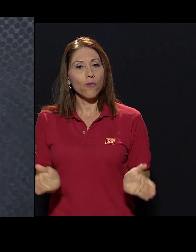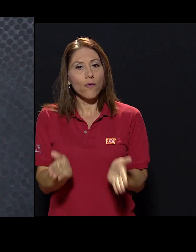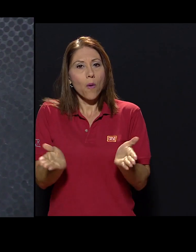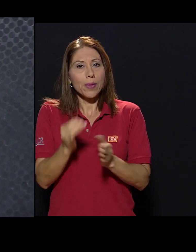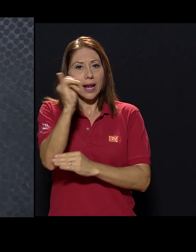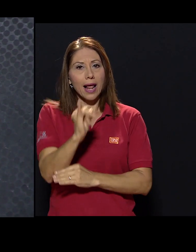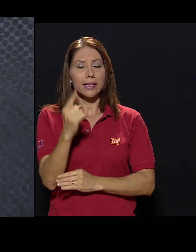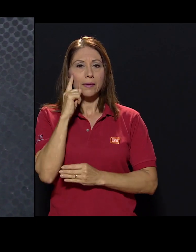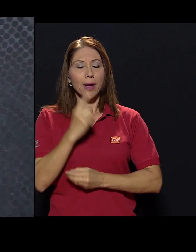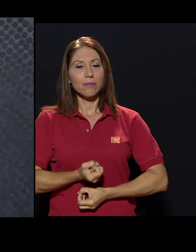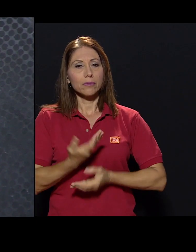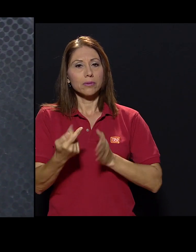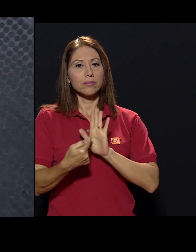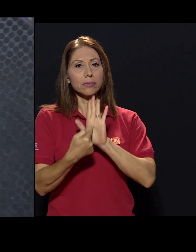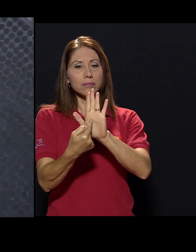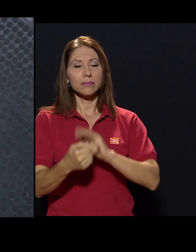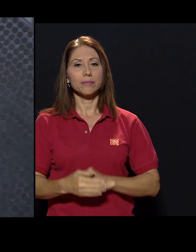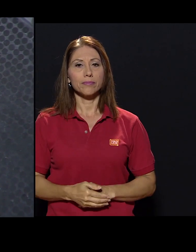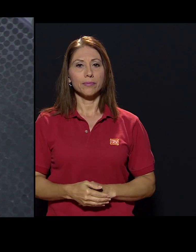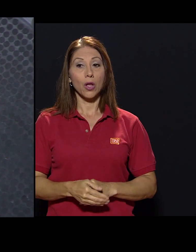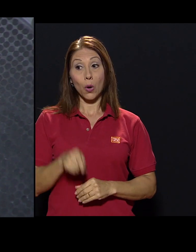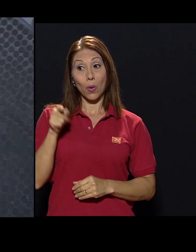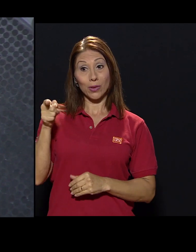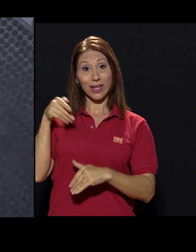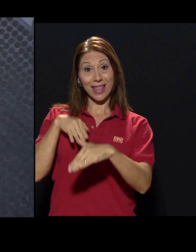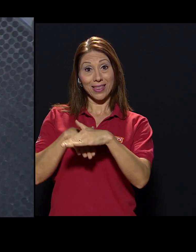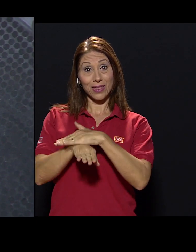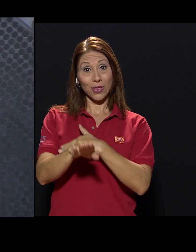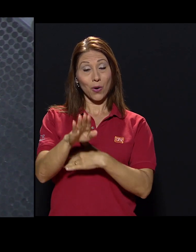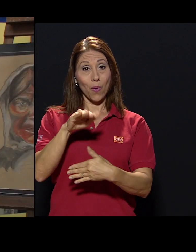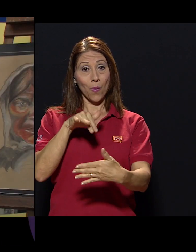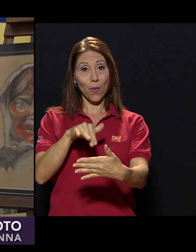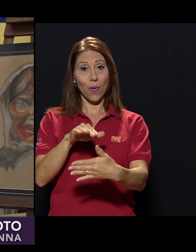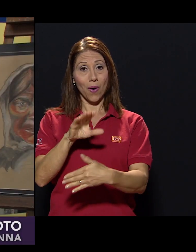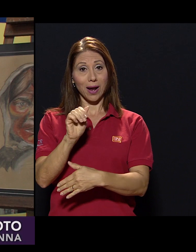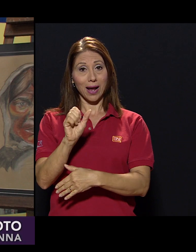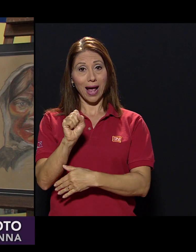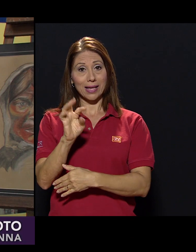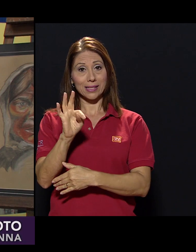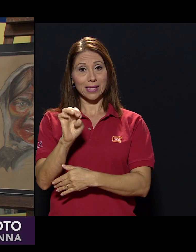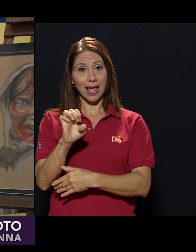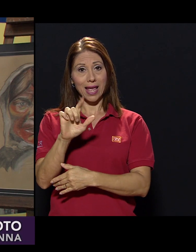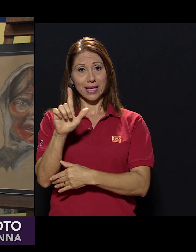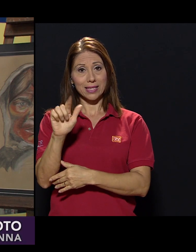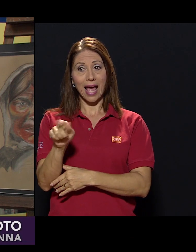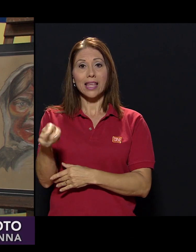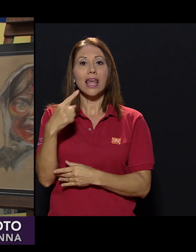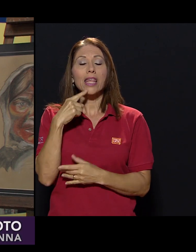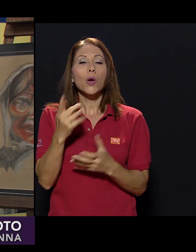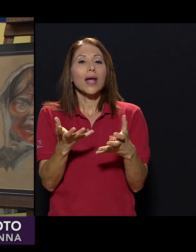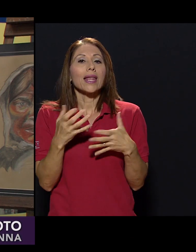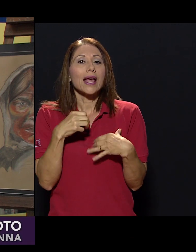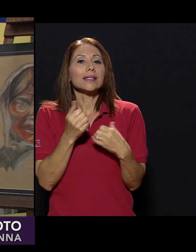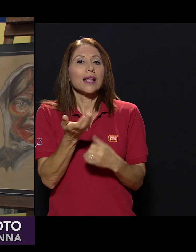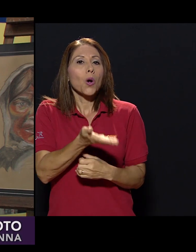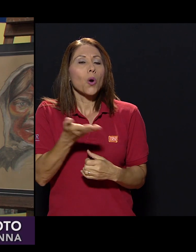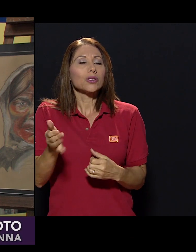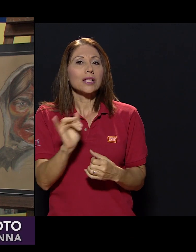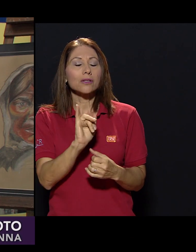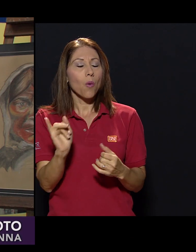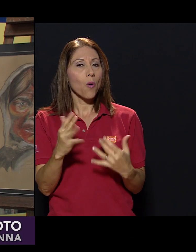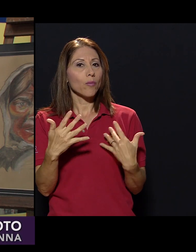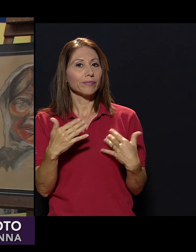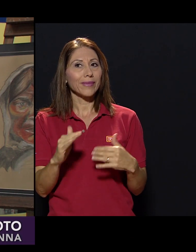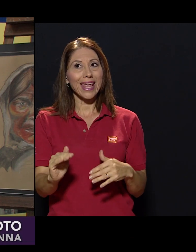fomentar el arte Como método De expresión Cuando entró Al Castella Ella dijo Que ella quería Hacer como cosas Muy en grande Que ella quería